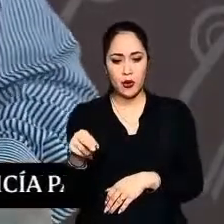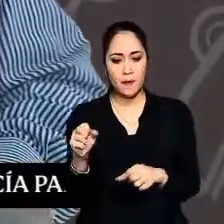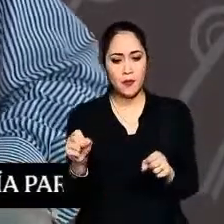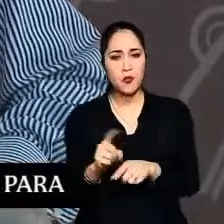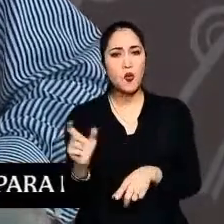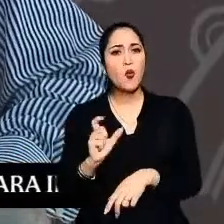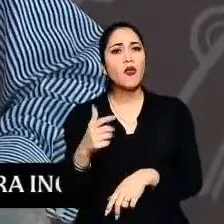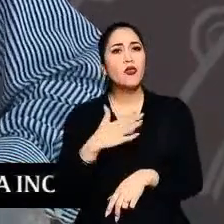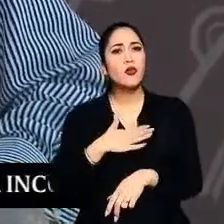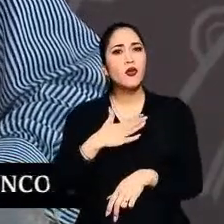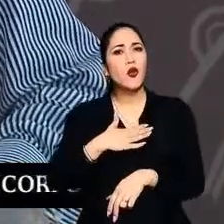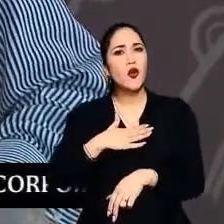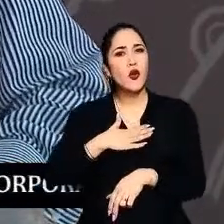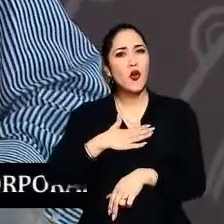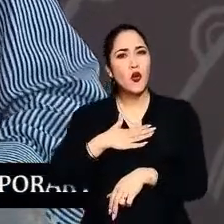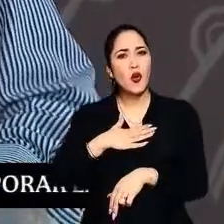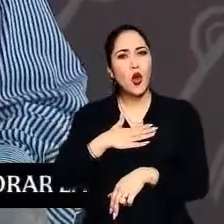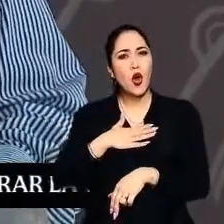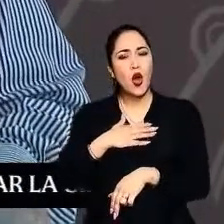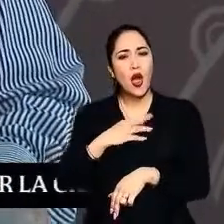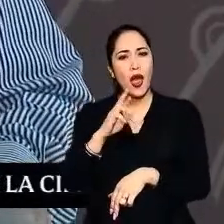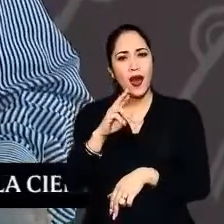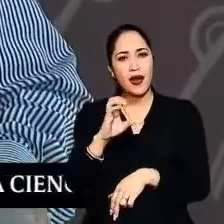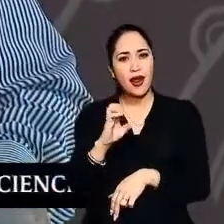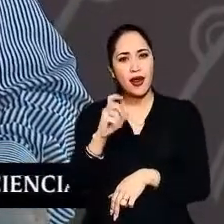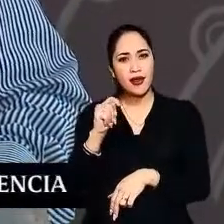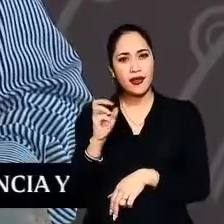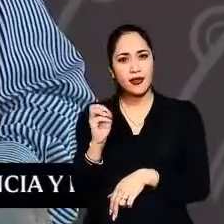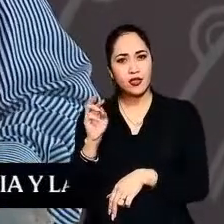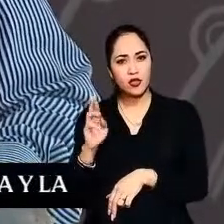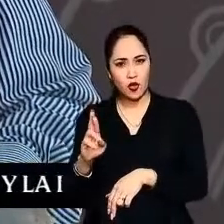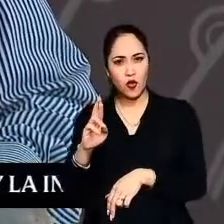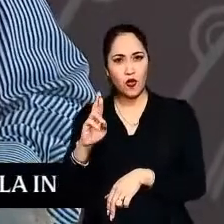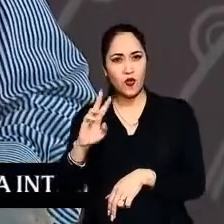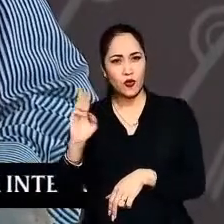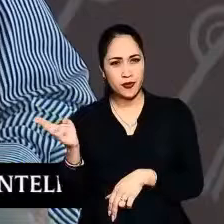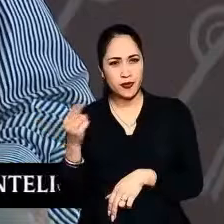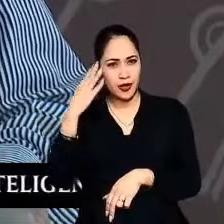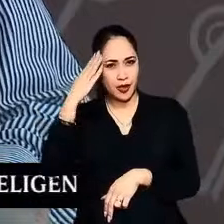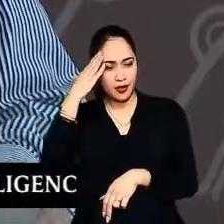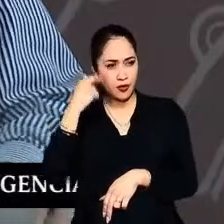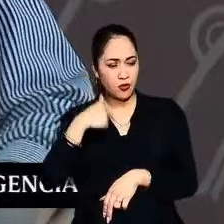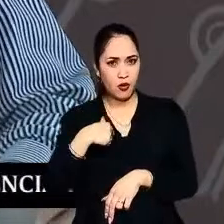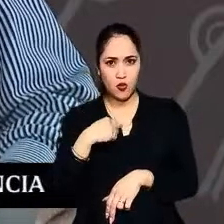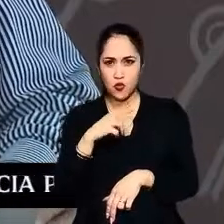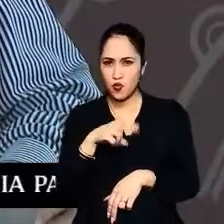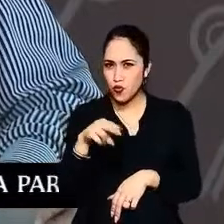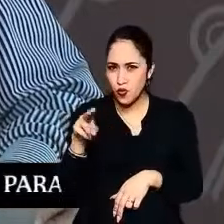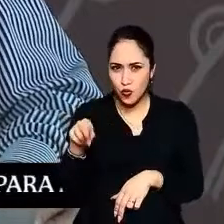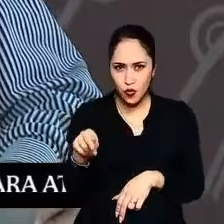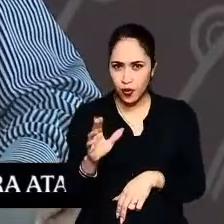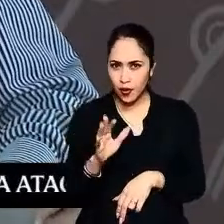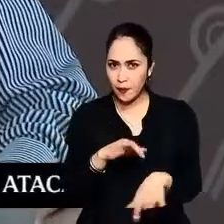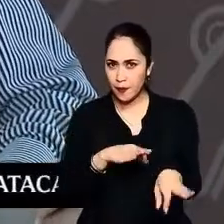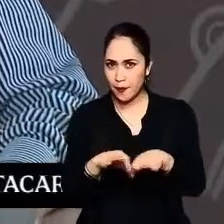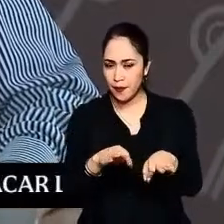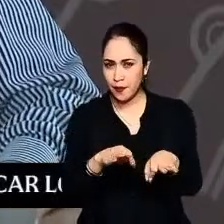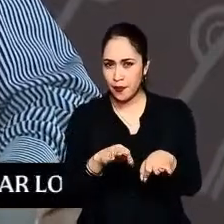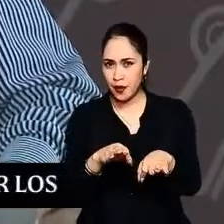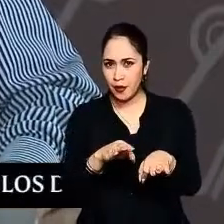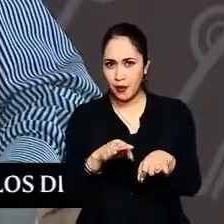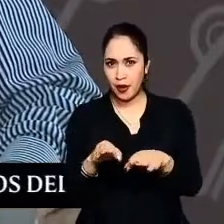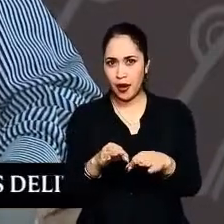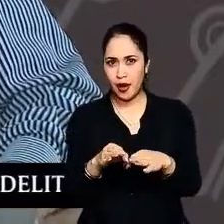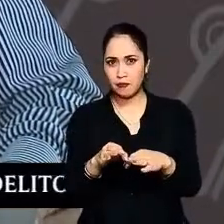qué? Porque hubo comprensión en el trato. Y ahora quiero que esa comprensión también la sientan los maestros.